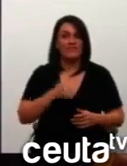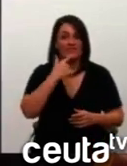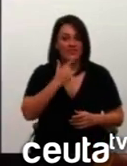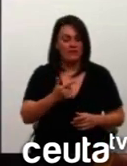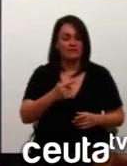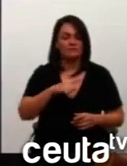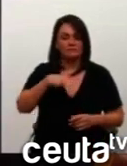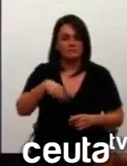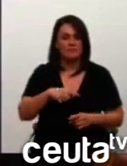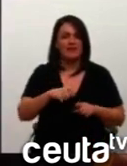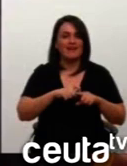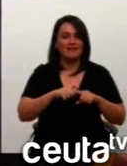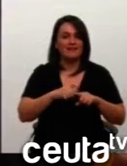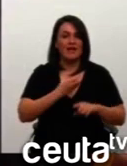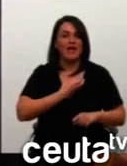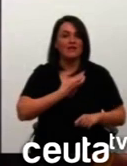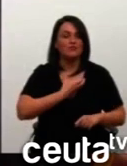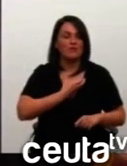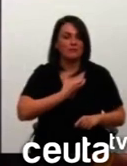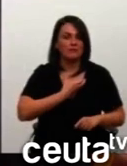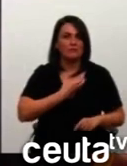que tenemos, ayuntamiento,